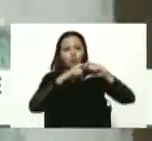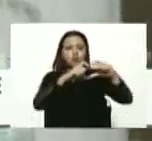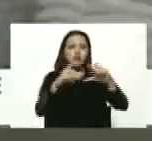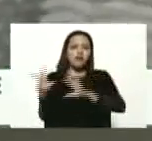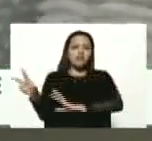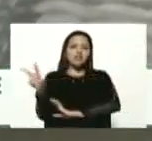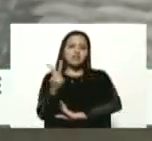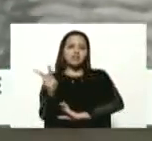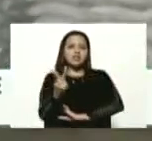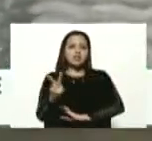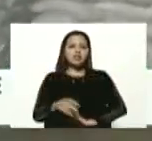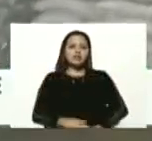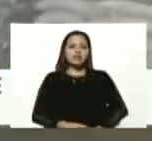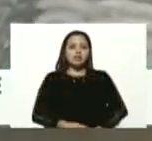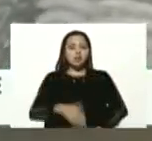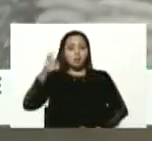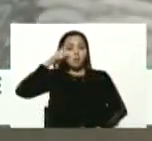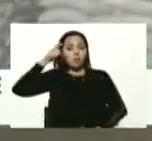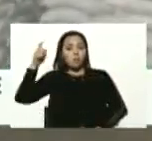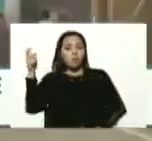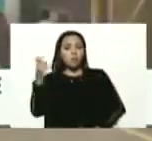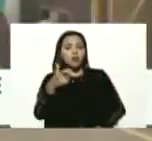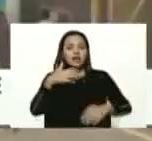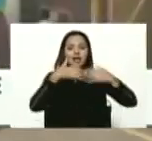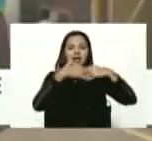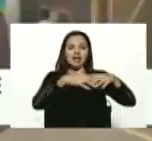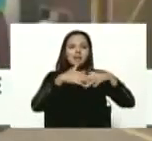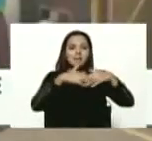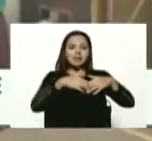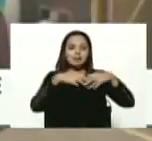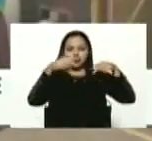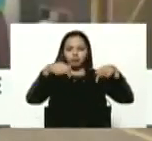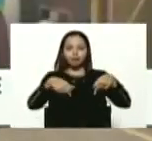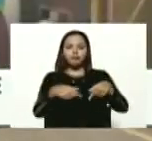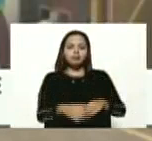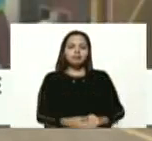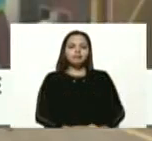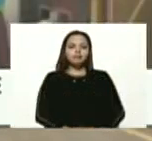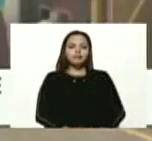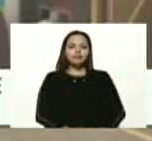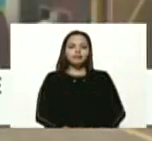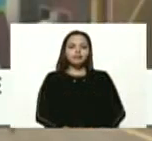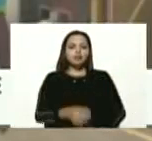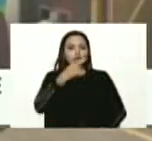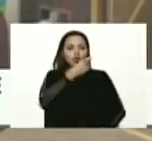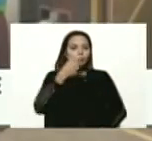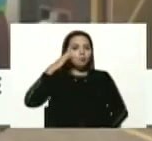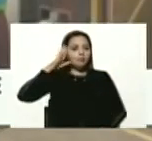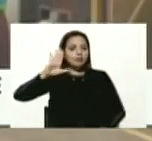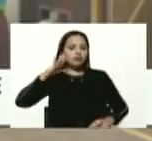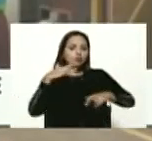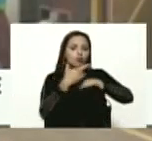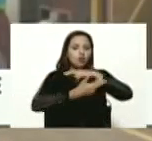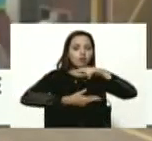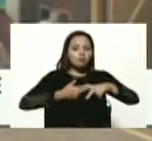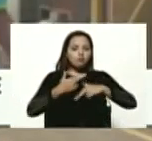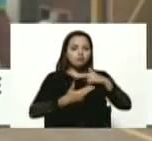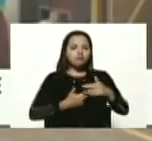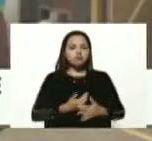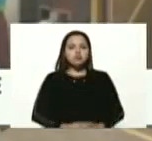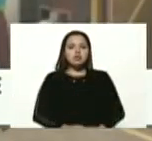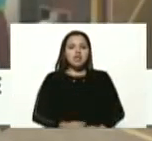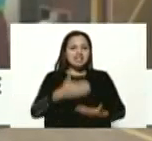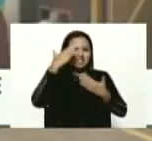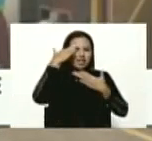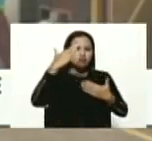Venezuela, Calabozo Guárico, en la planta José María Paricio, comprometido con la revolución, y un